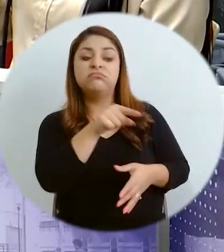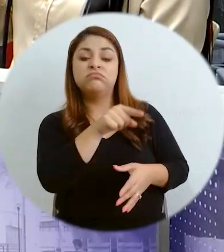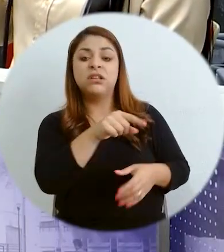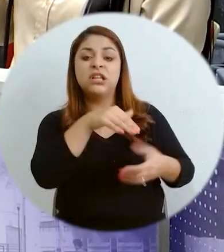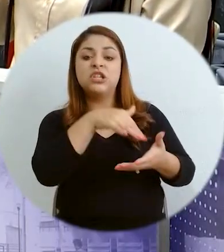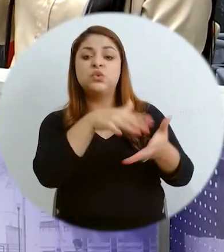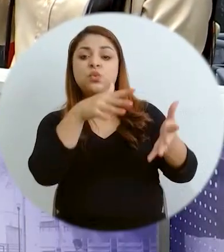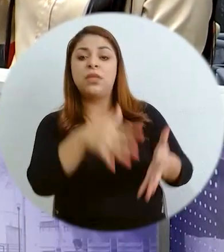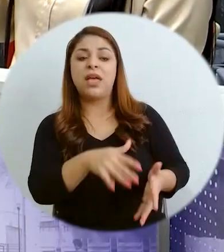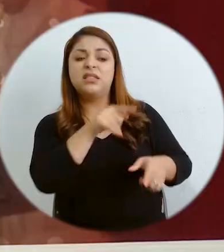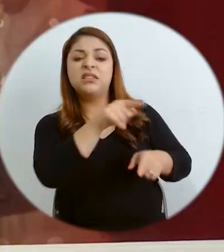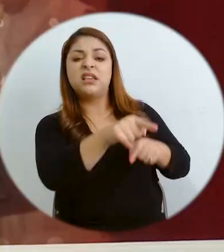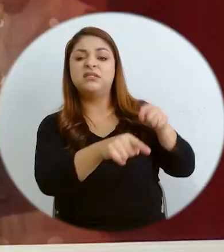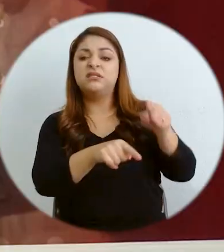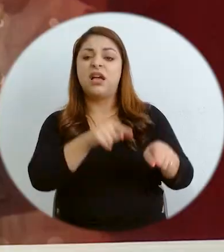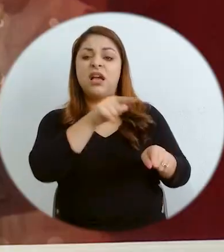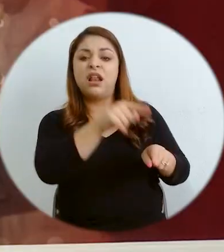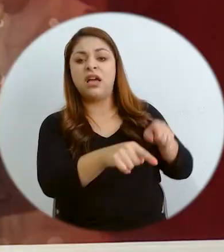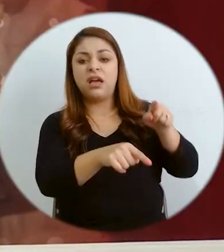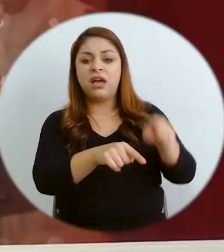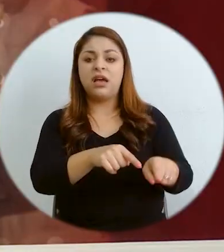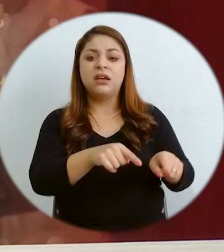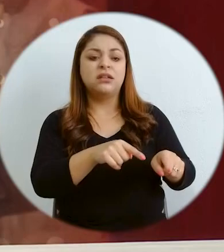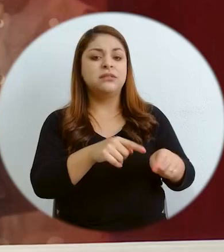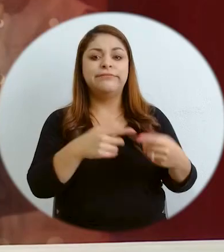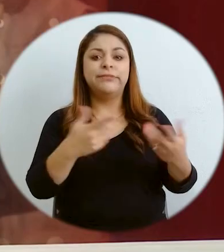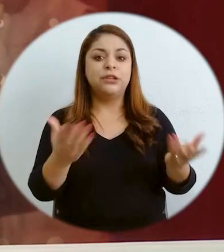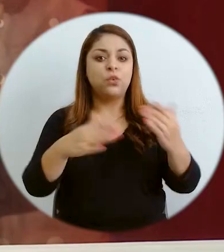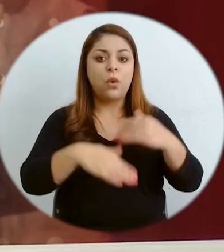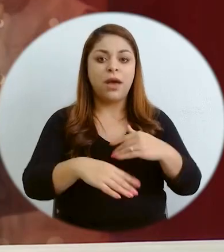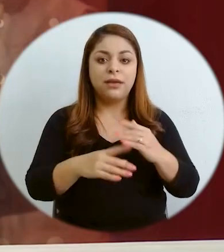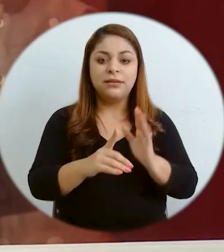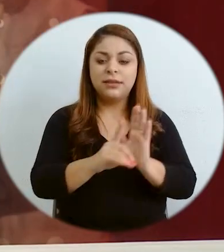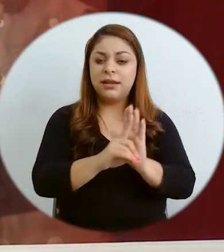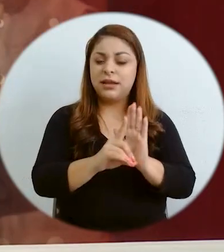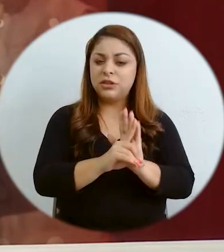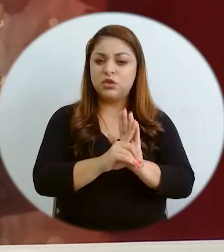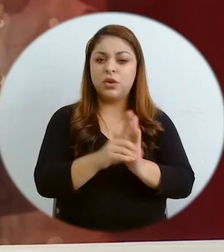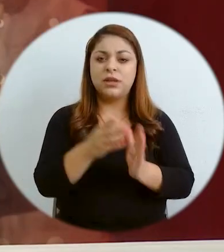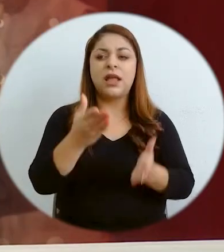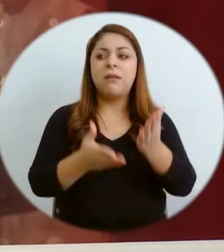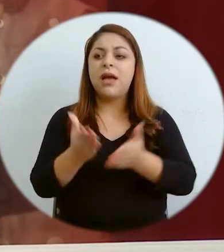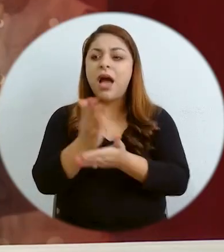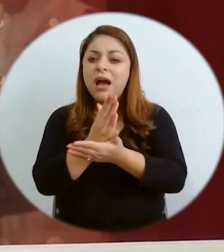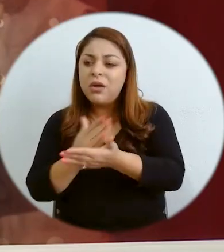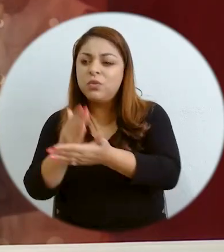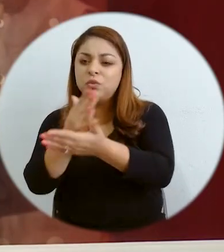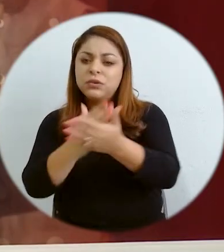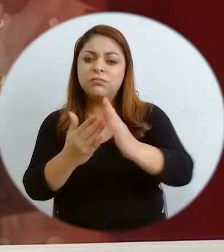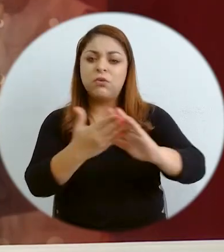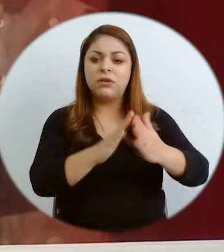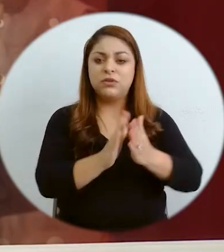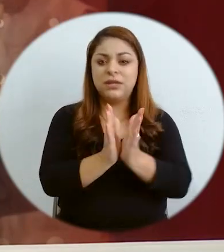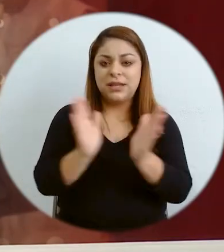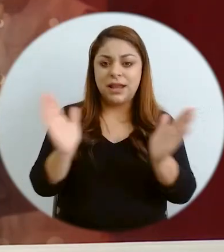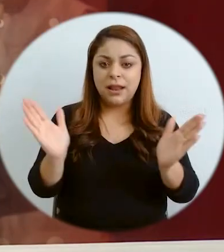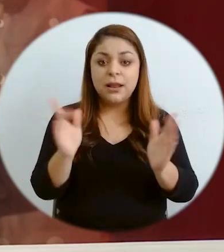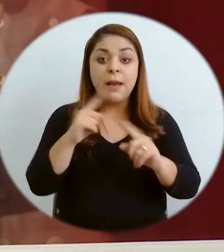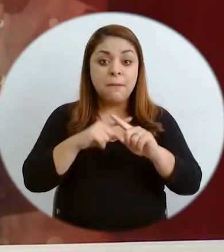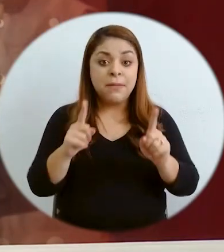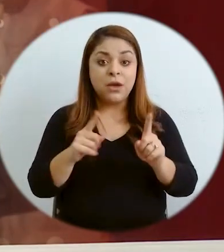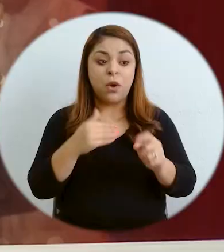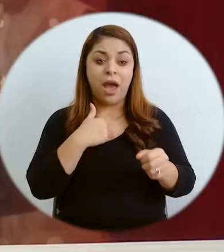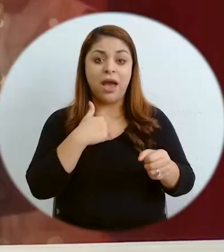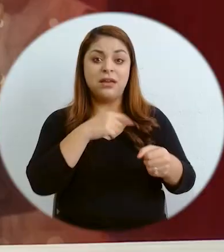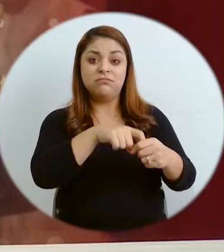estudiantes y hacia la privatización del derecho de la educación a cierto tipo de población en general. Sin embargo, así como hay deserción